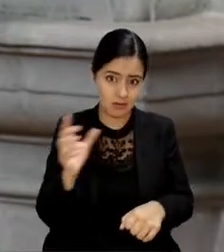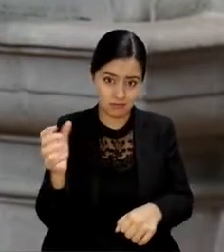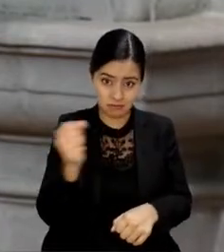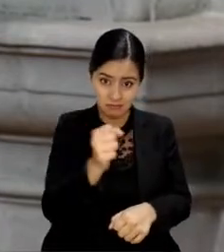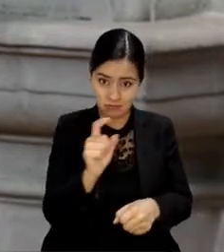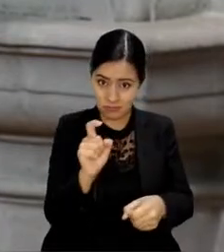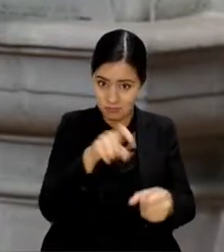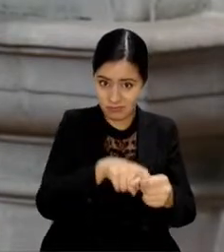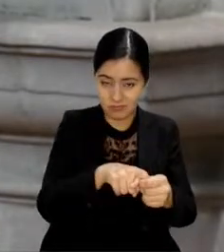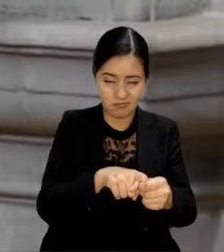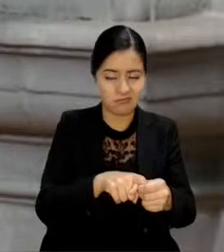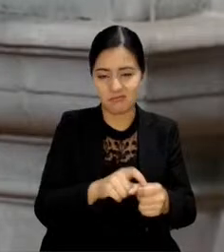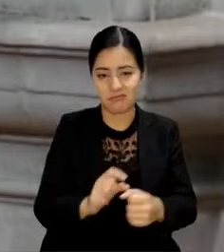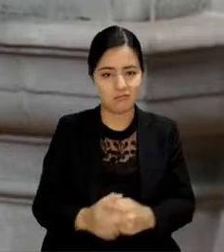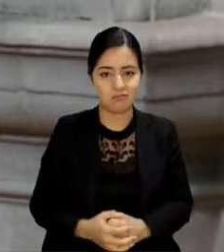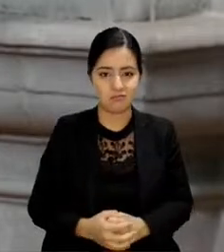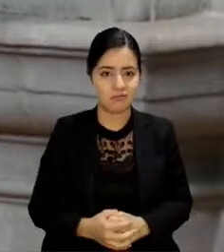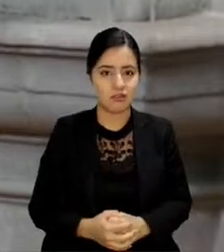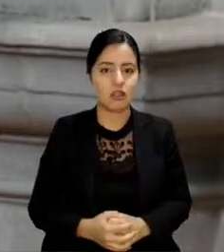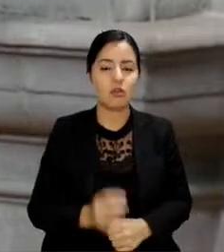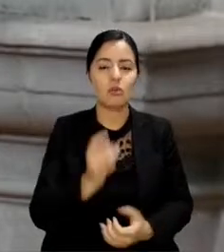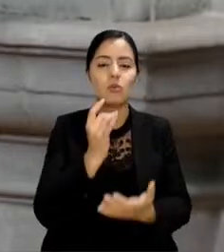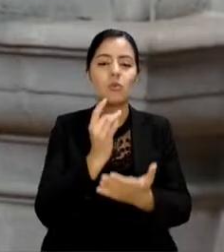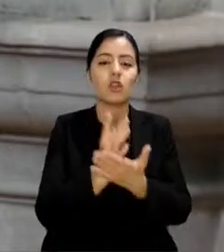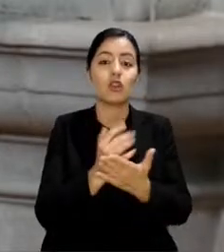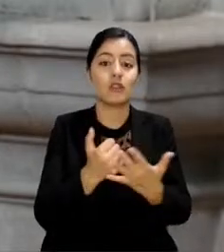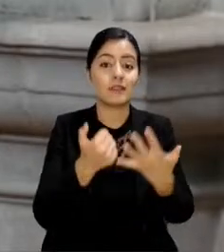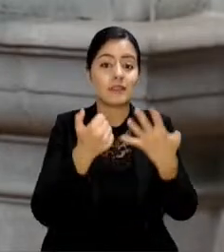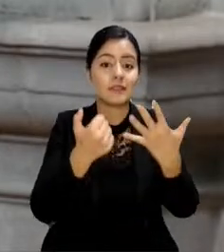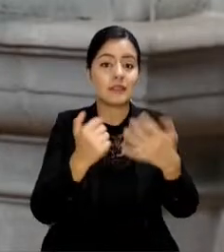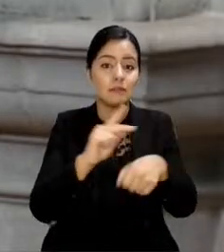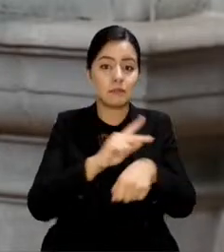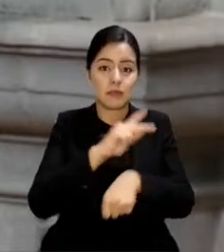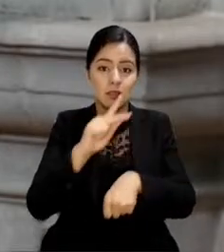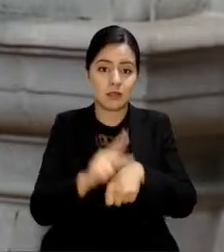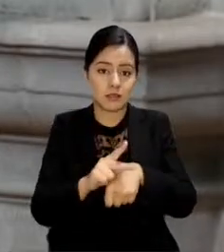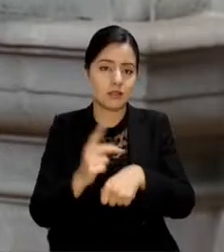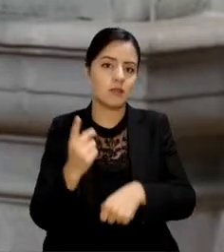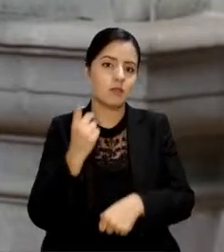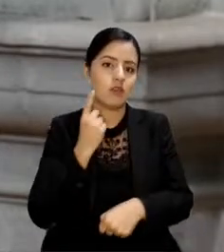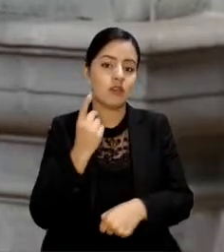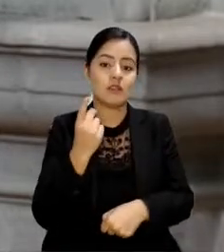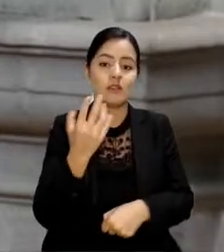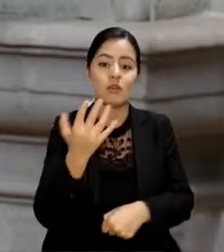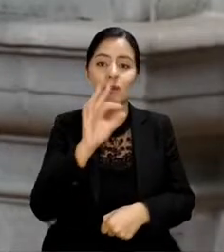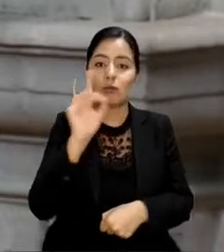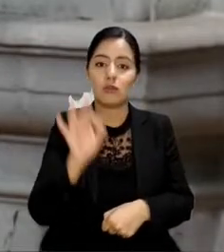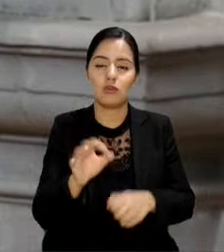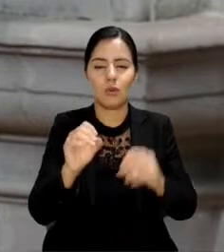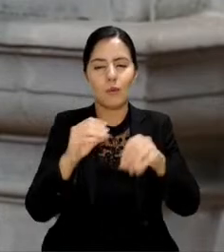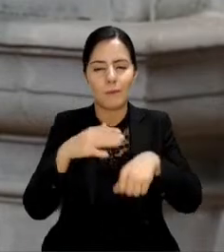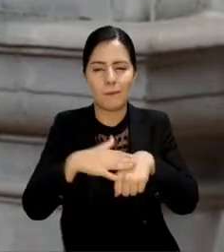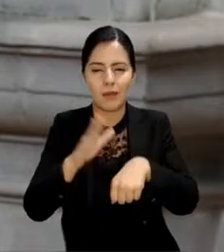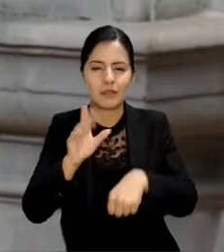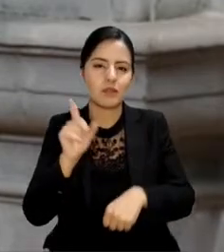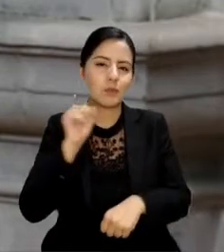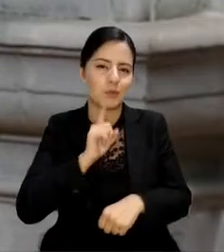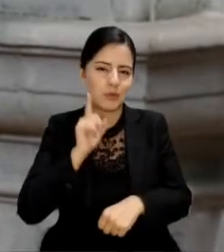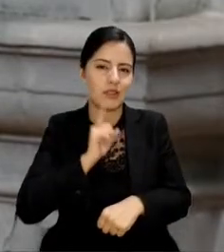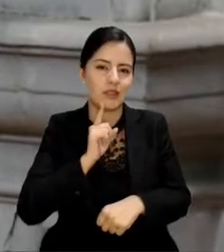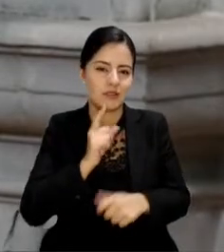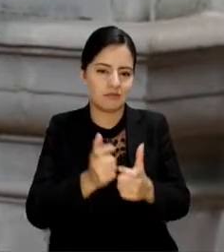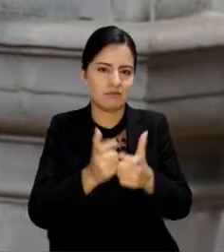algunas. Solo 6 países tienen un 50% o más mujeres en el Parlamento en cámaras bajas o